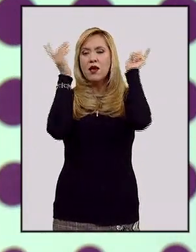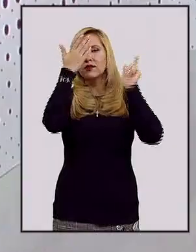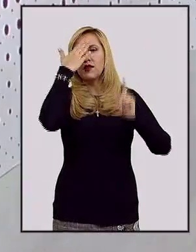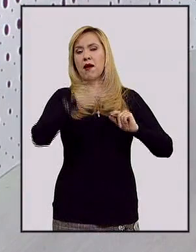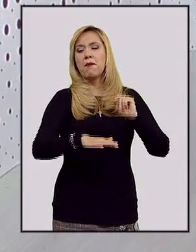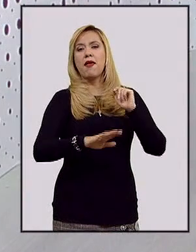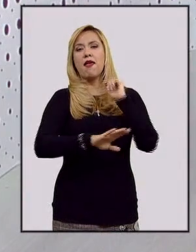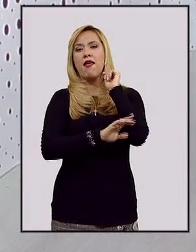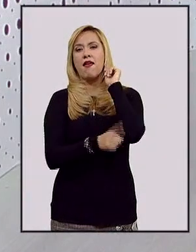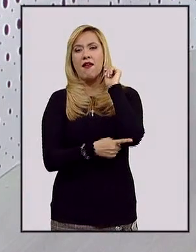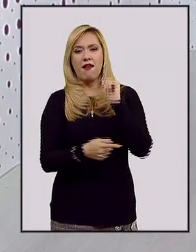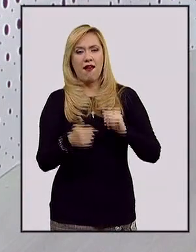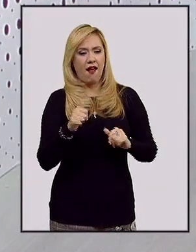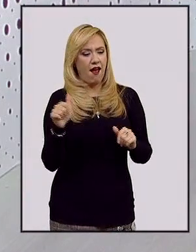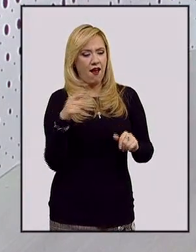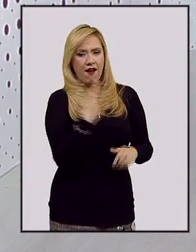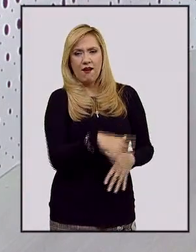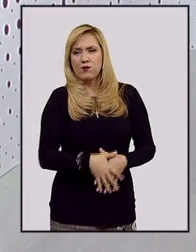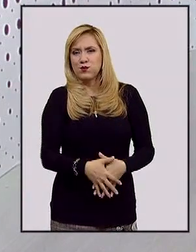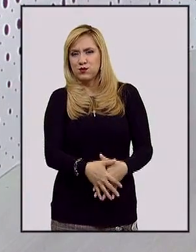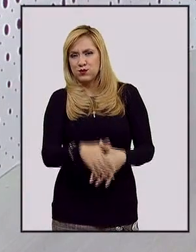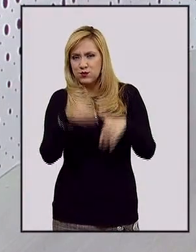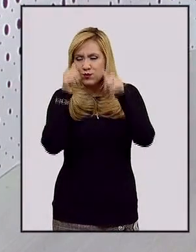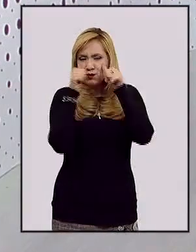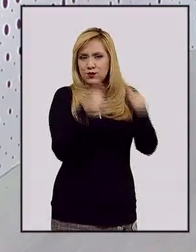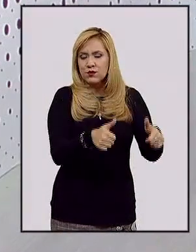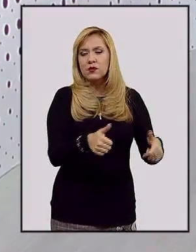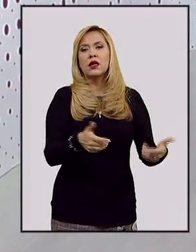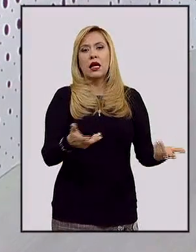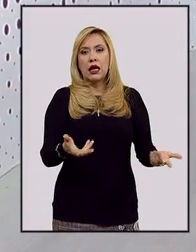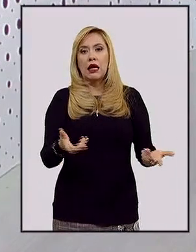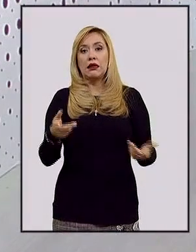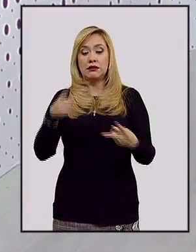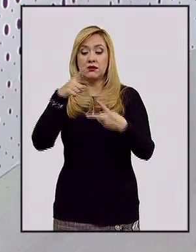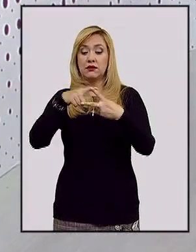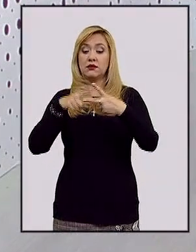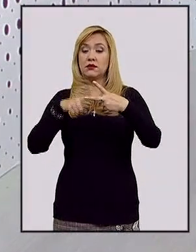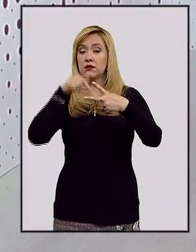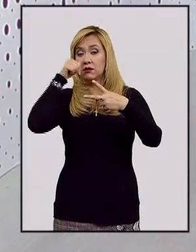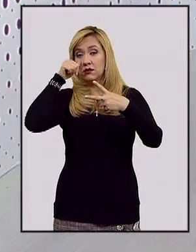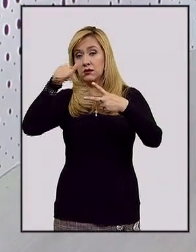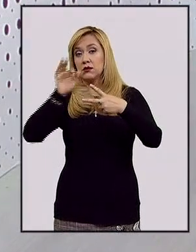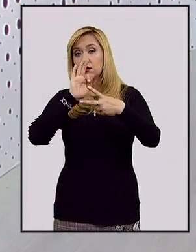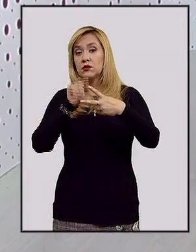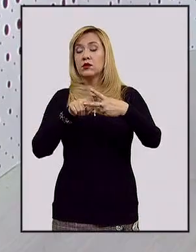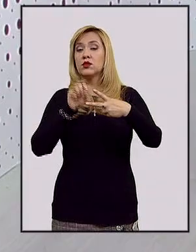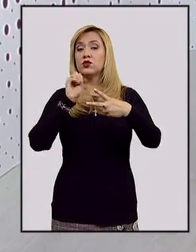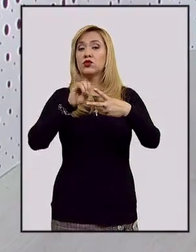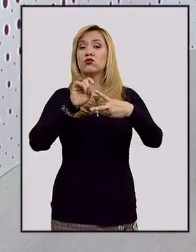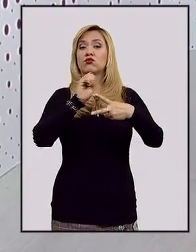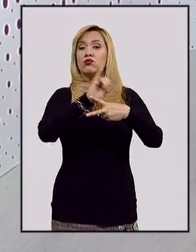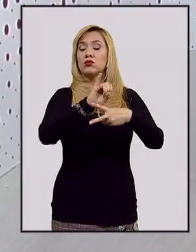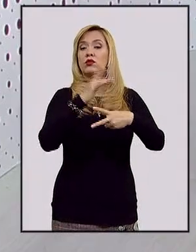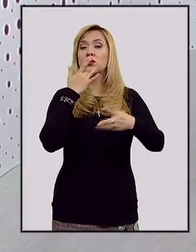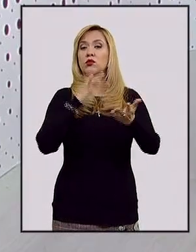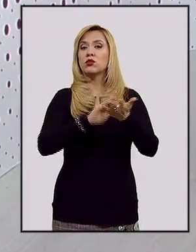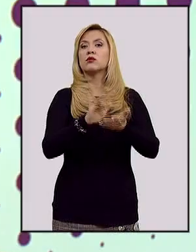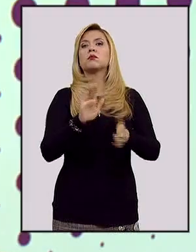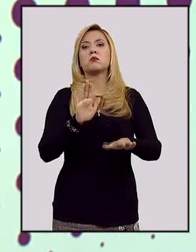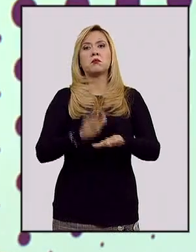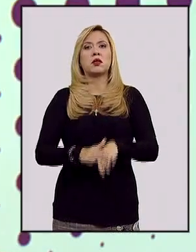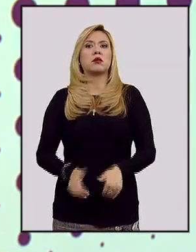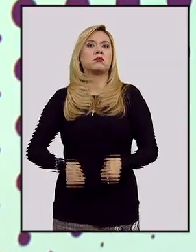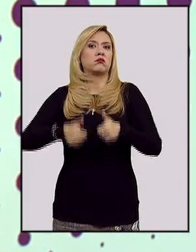se fortalecieran todas estas profesiones y esta atención, la atención sería mucho mejor y todos saldríamos ganando. No, claro,